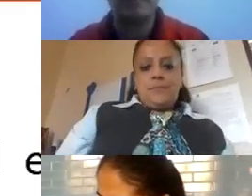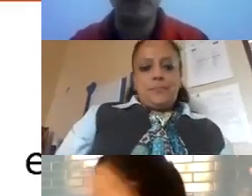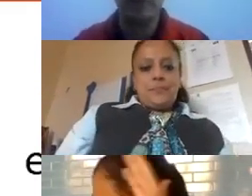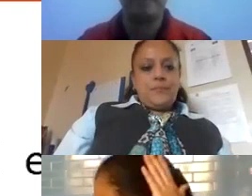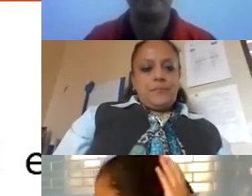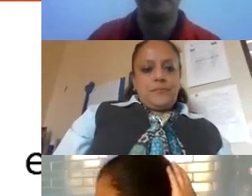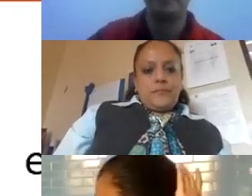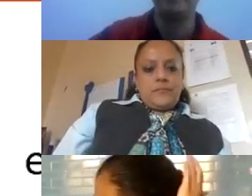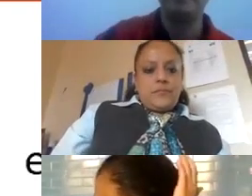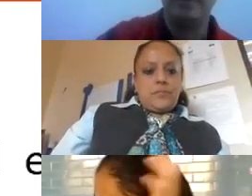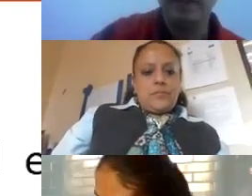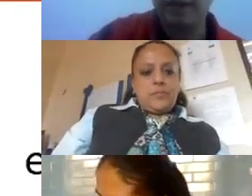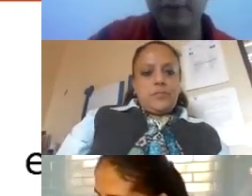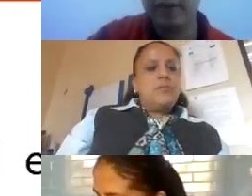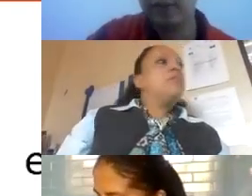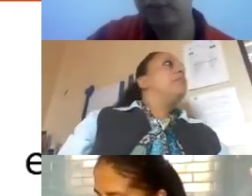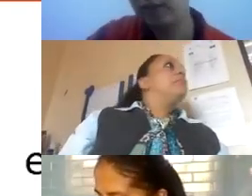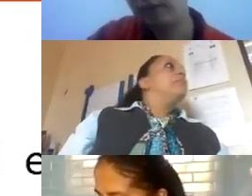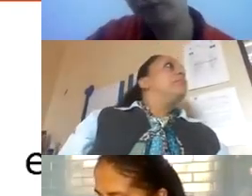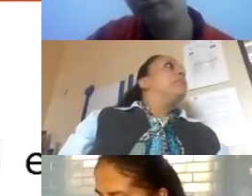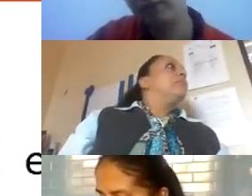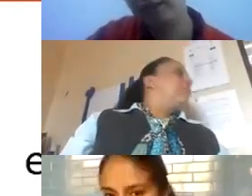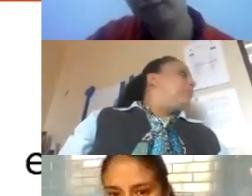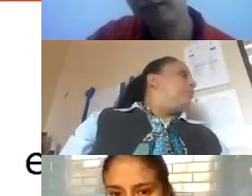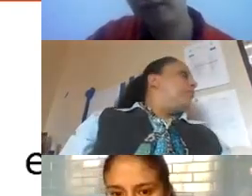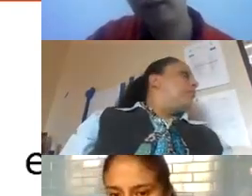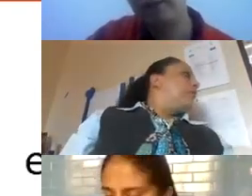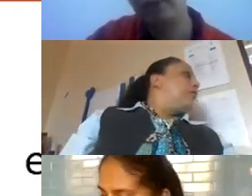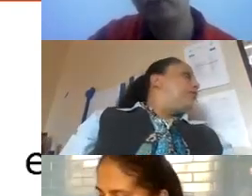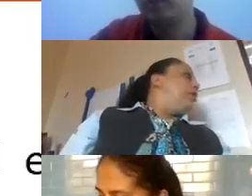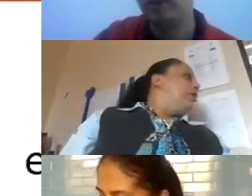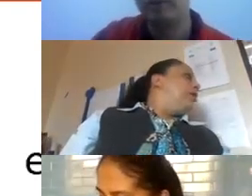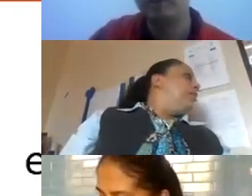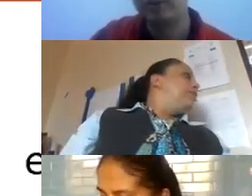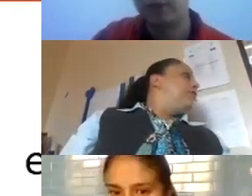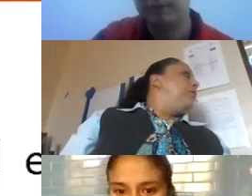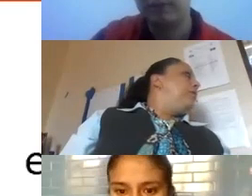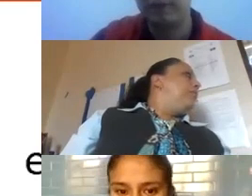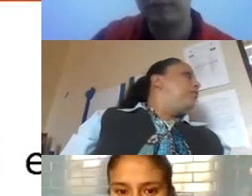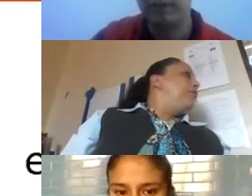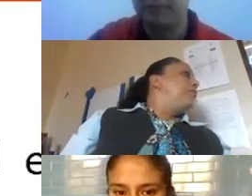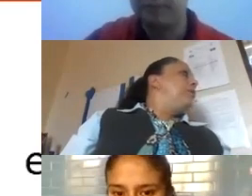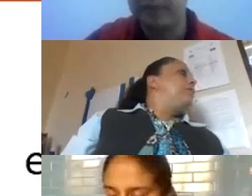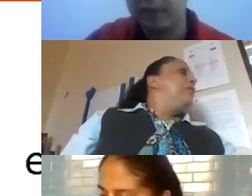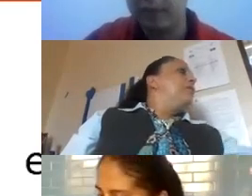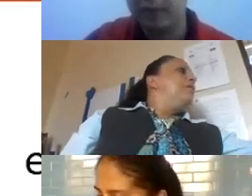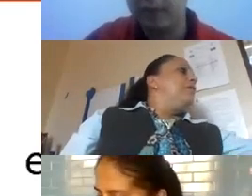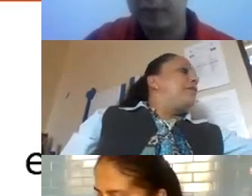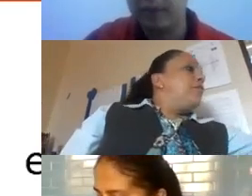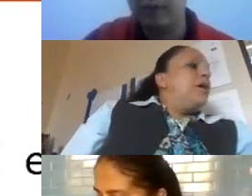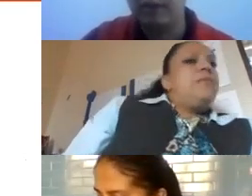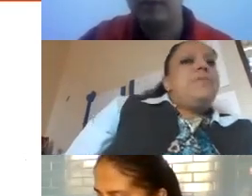una quemadura, ¿de acuerdo? En este caso de una quemadura química, hay dos recomendaciones principalmente.